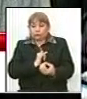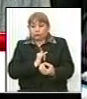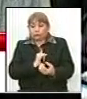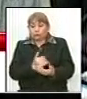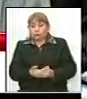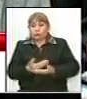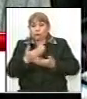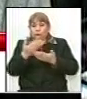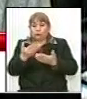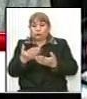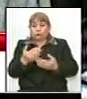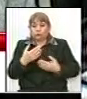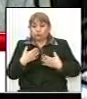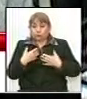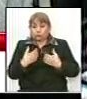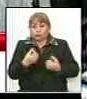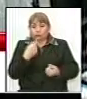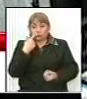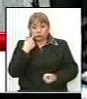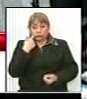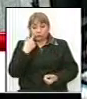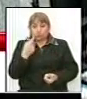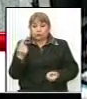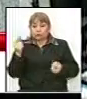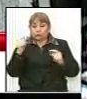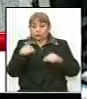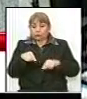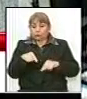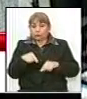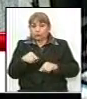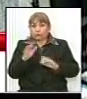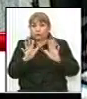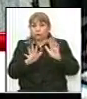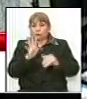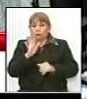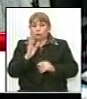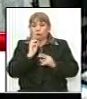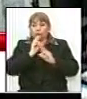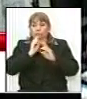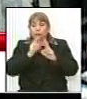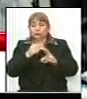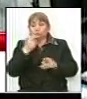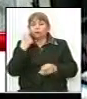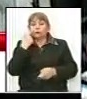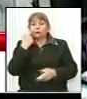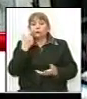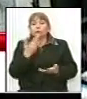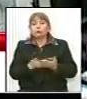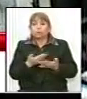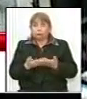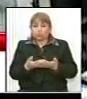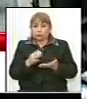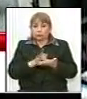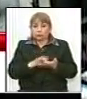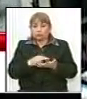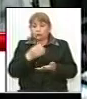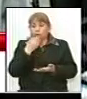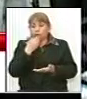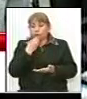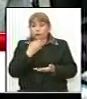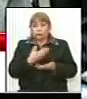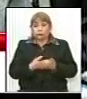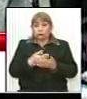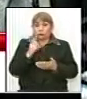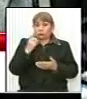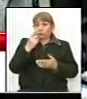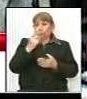ofertor de salud le diga, señor, tiene que venir en 15 días con sus resultados para ver qué tal le ha caído la pastilla, porque en esa primera